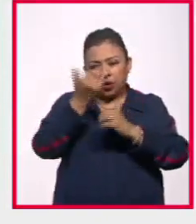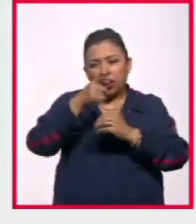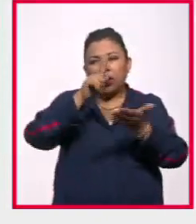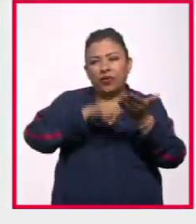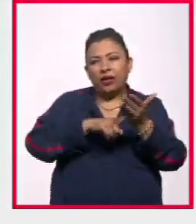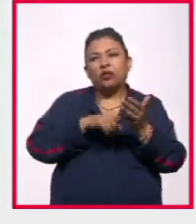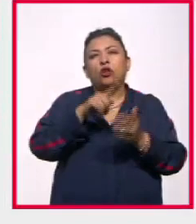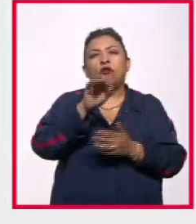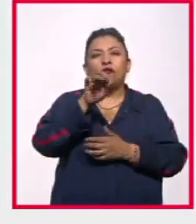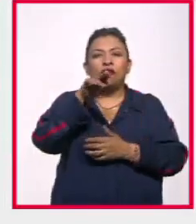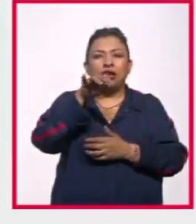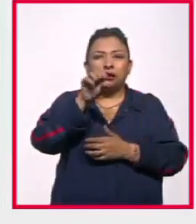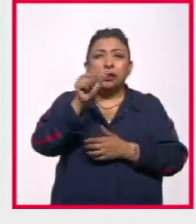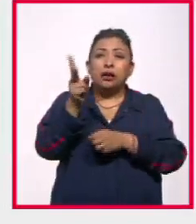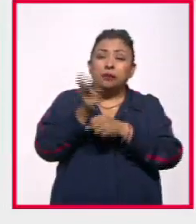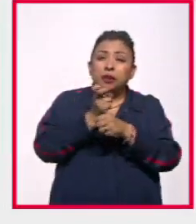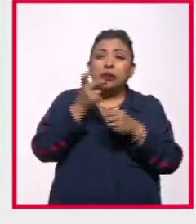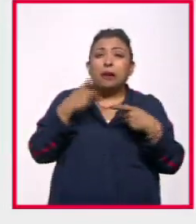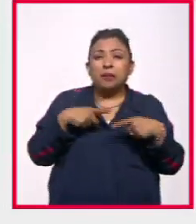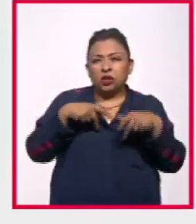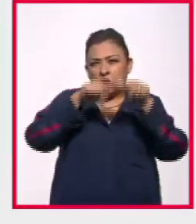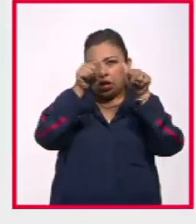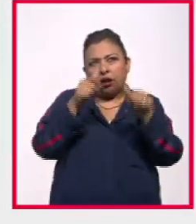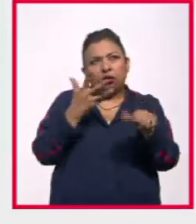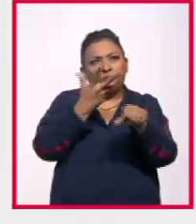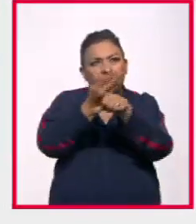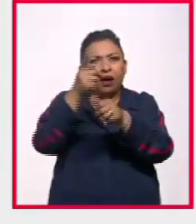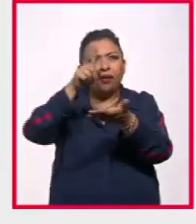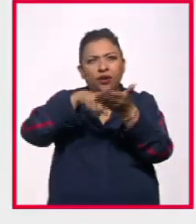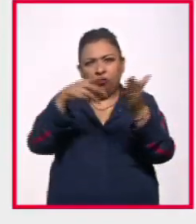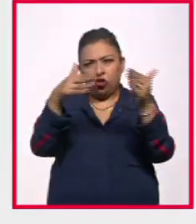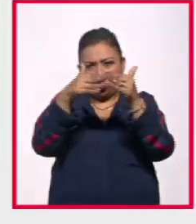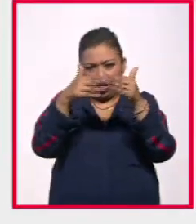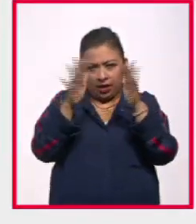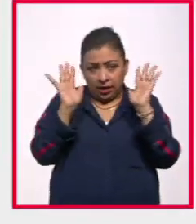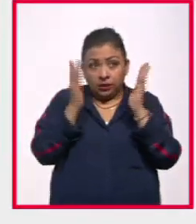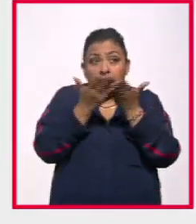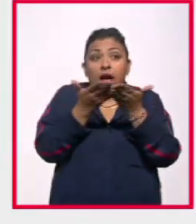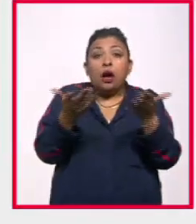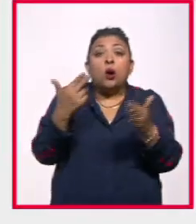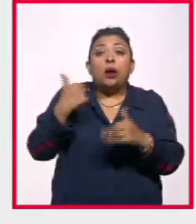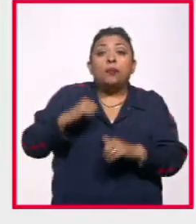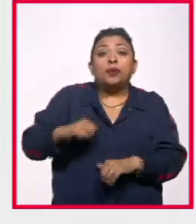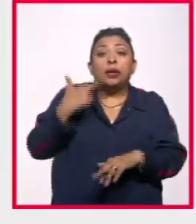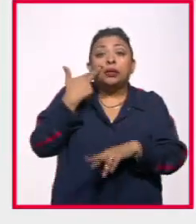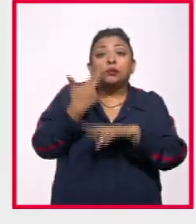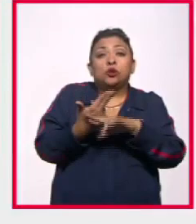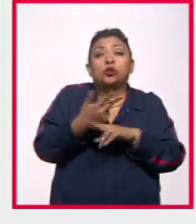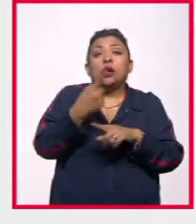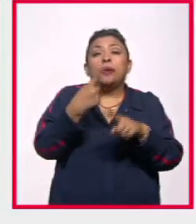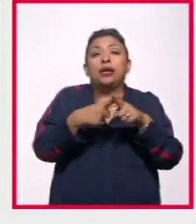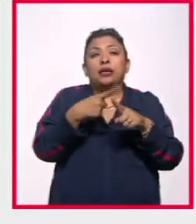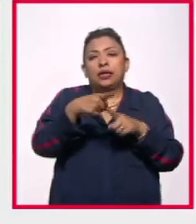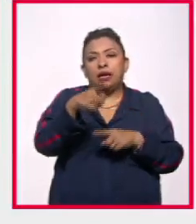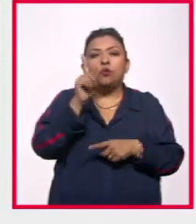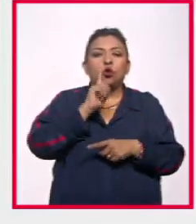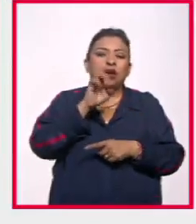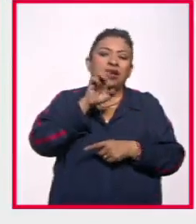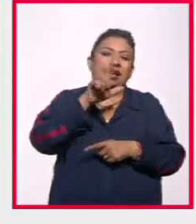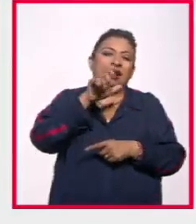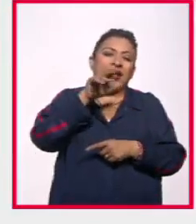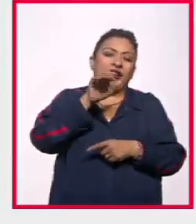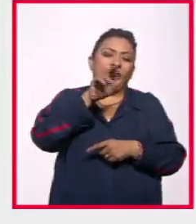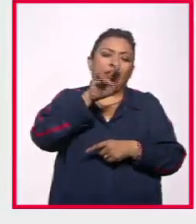FEMSA, que invita a un artista a realizar una intervención en este lugar. Ahora la encargada de montar esta muestra es Elena